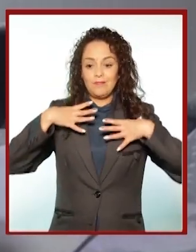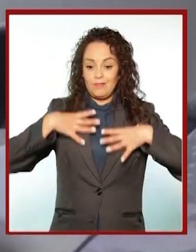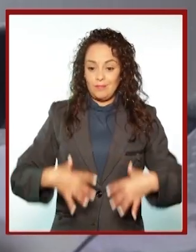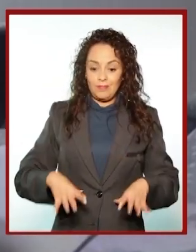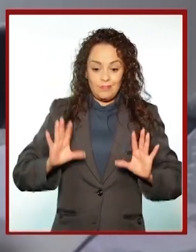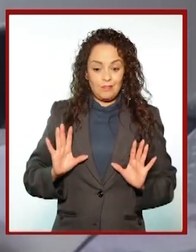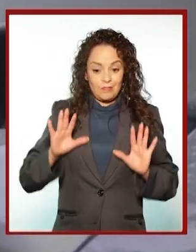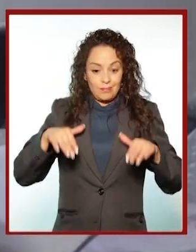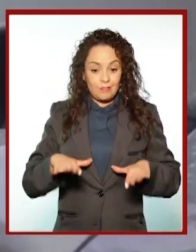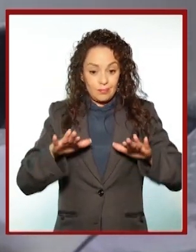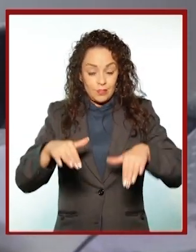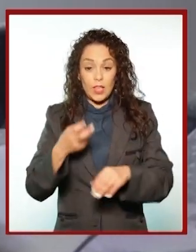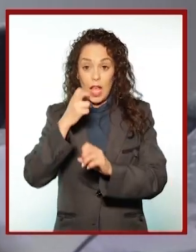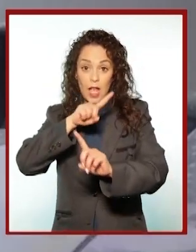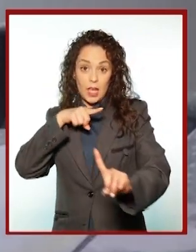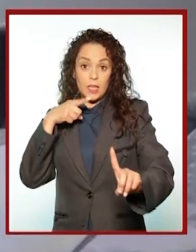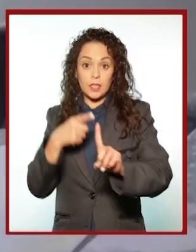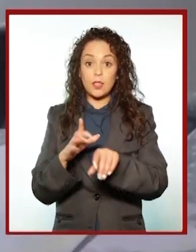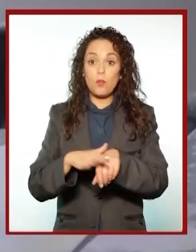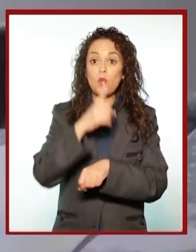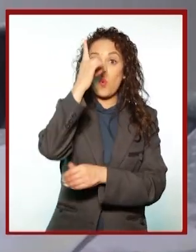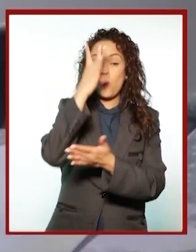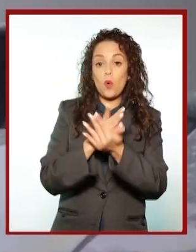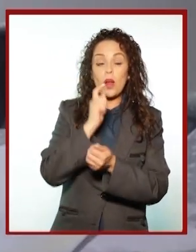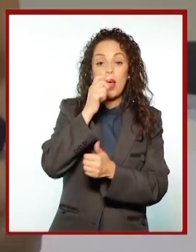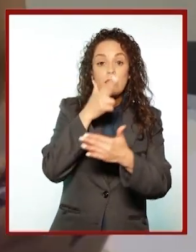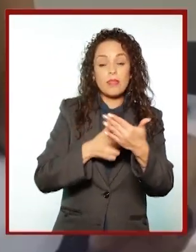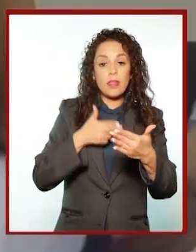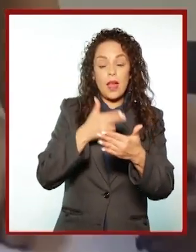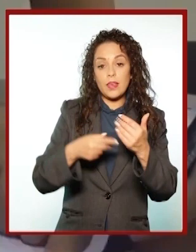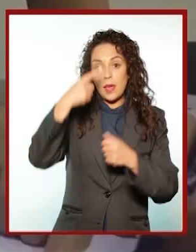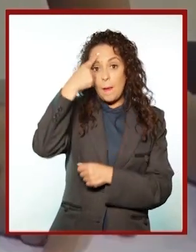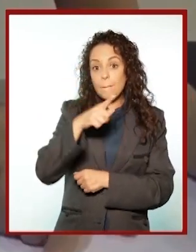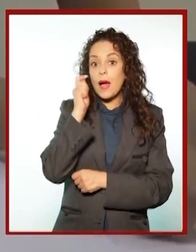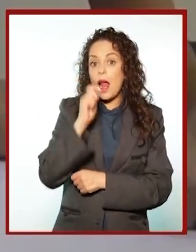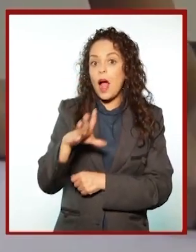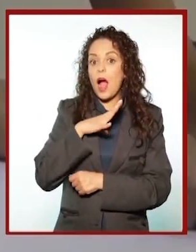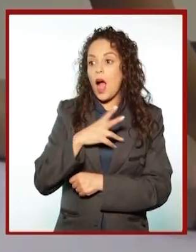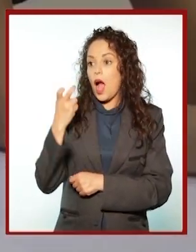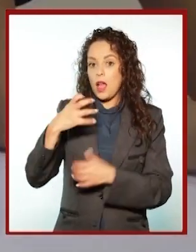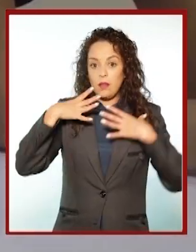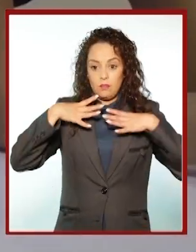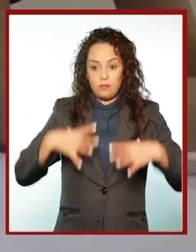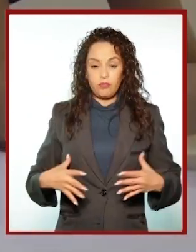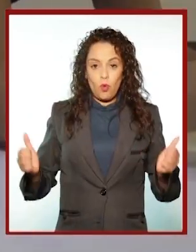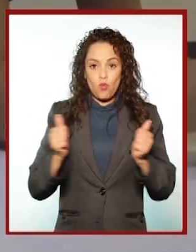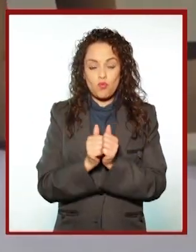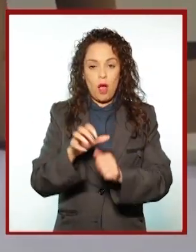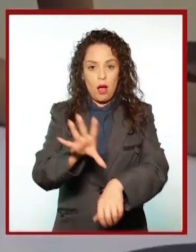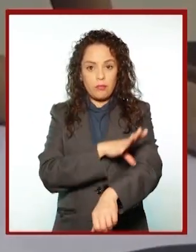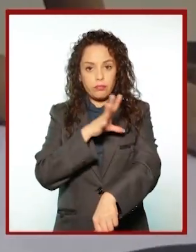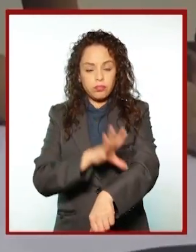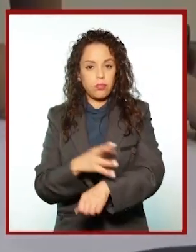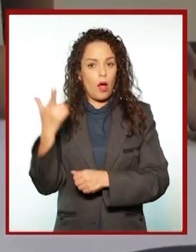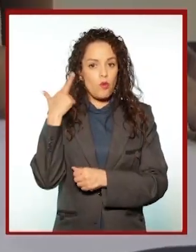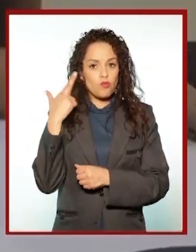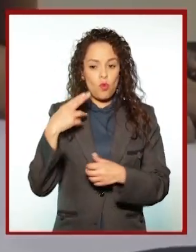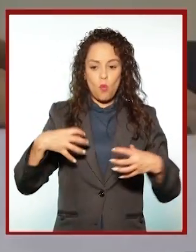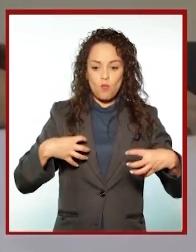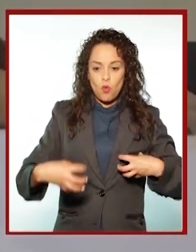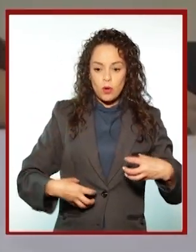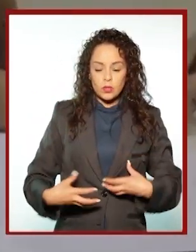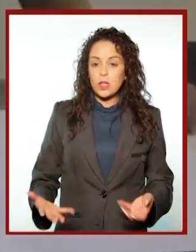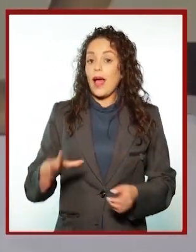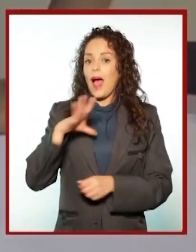apunta sobre eso, ¿no? Porque no solamente se trata como de talleres para generar o producir estos textiles electrónicos, sino que hay toda